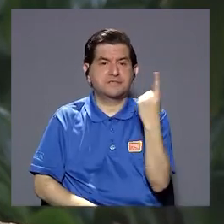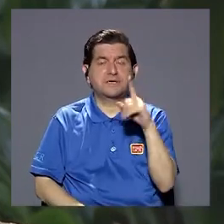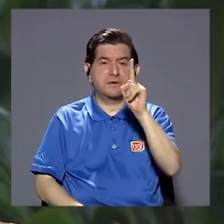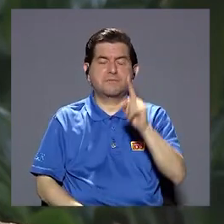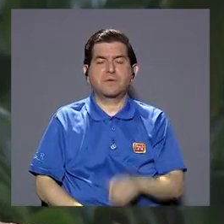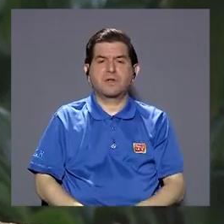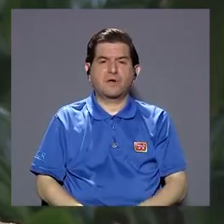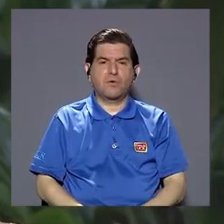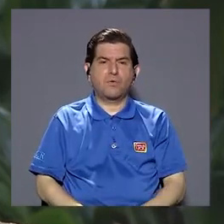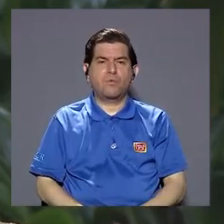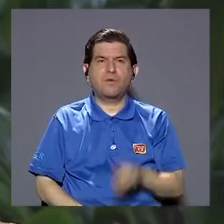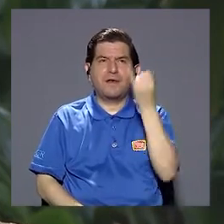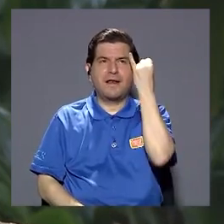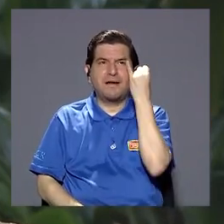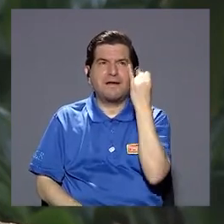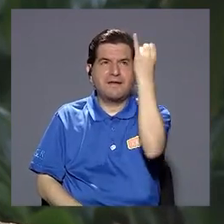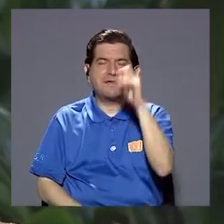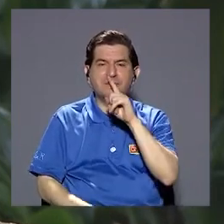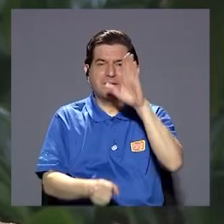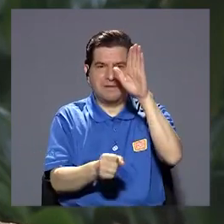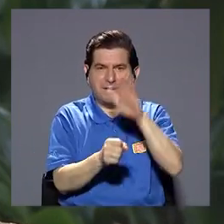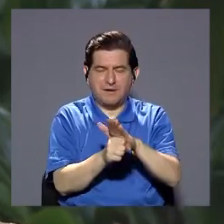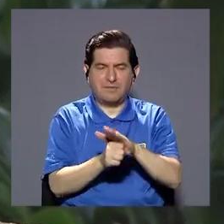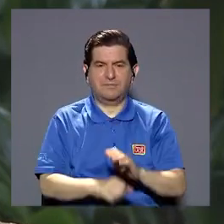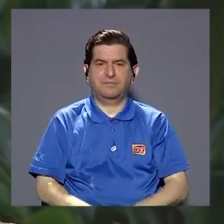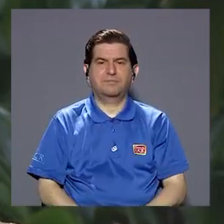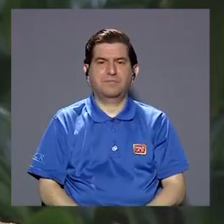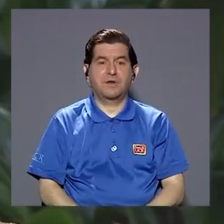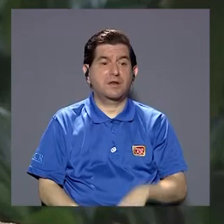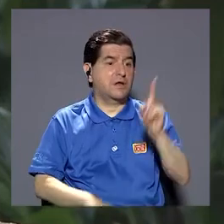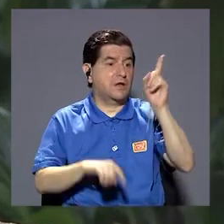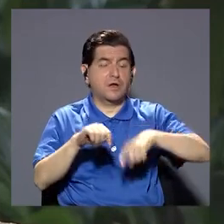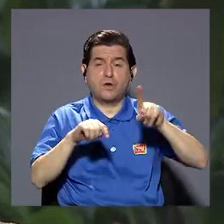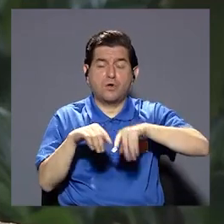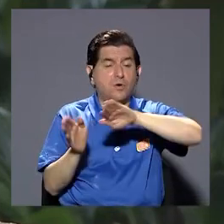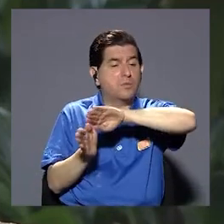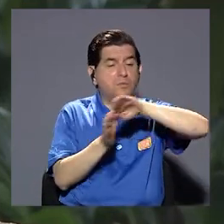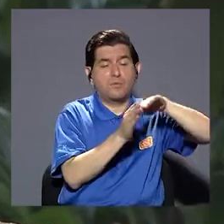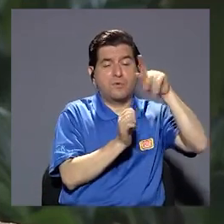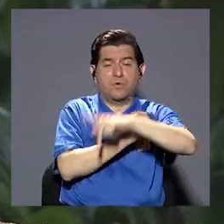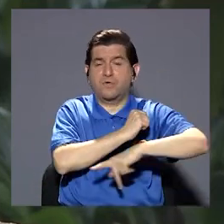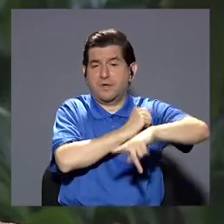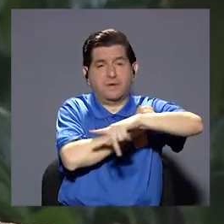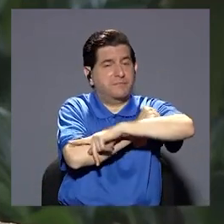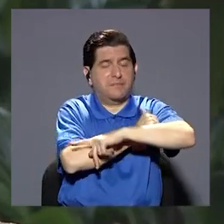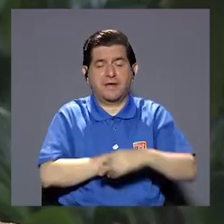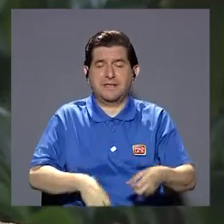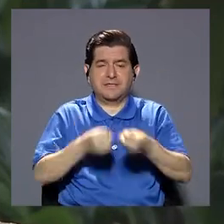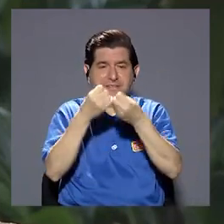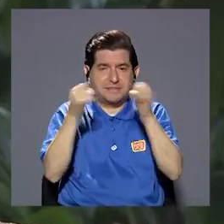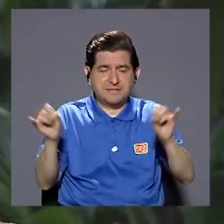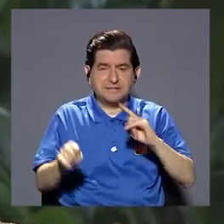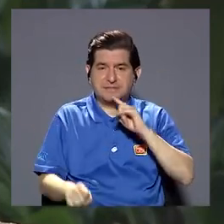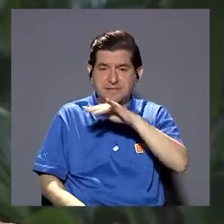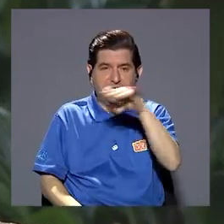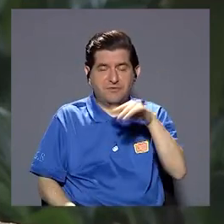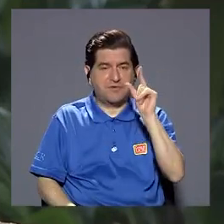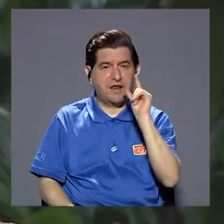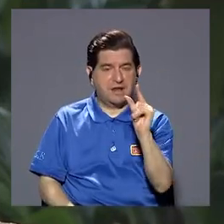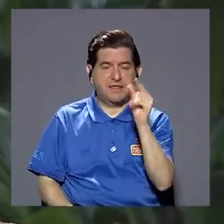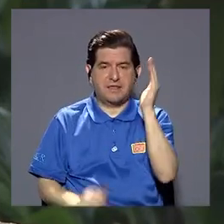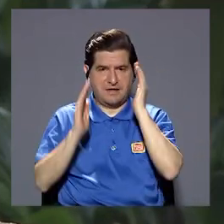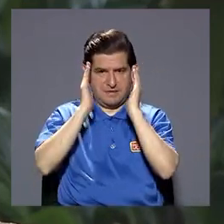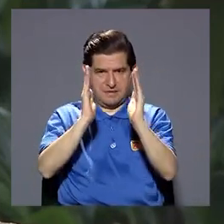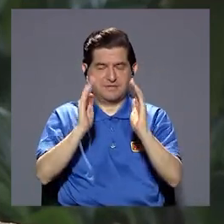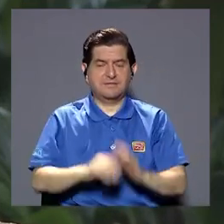necesidades de la que la caja como país de verdad y que eso hay que incorporarlo porque siempre hay un norte que nosotros tenemos que